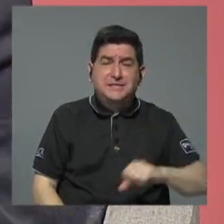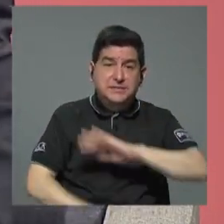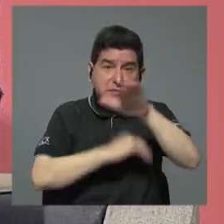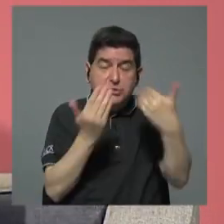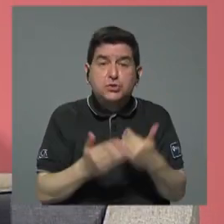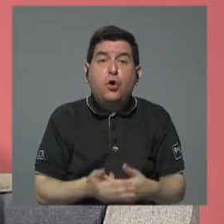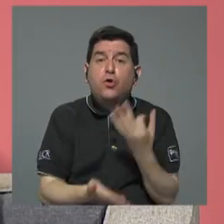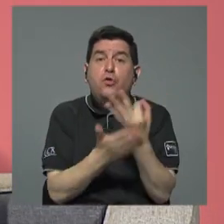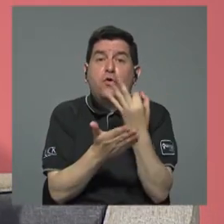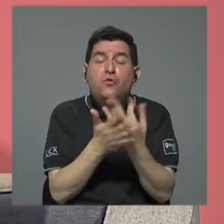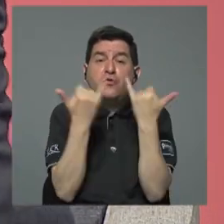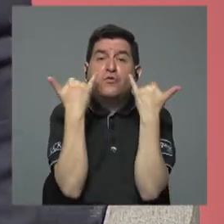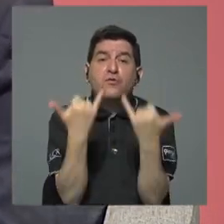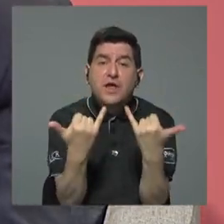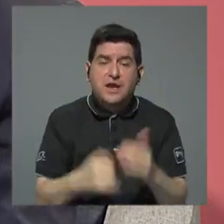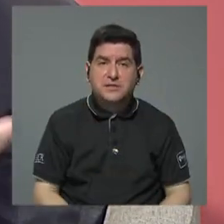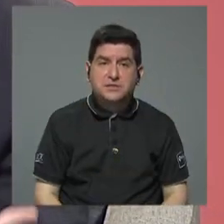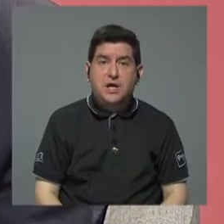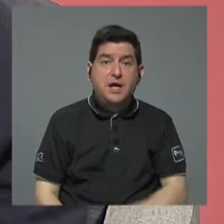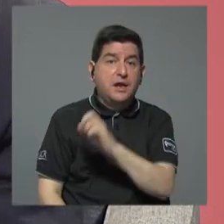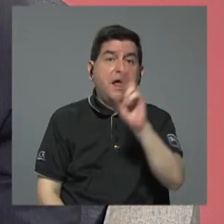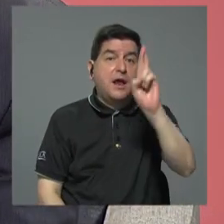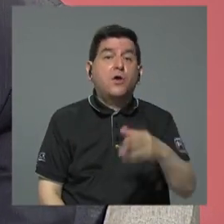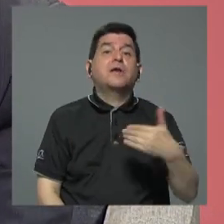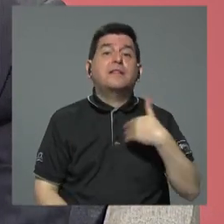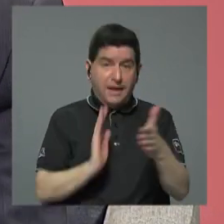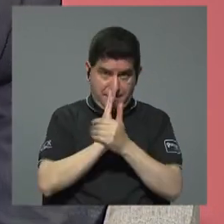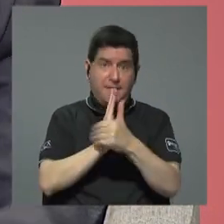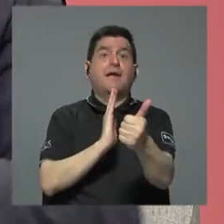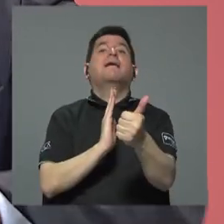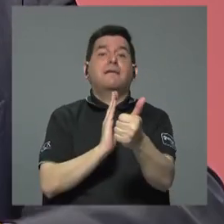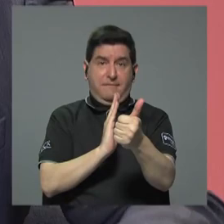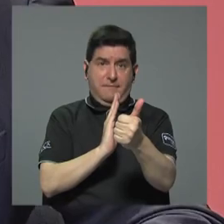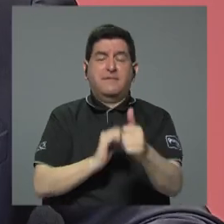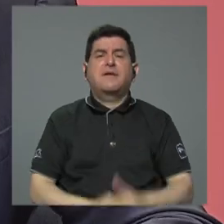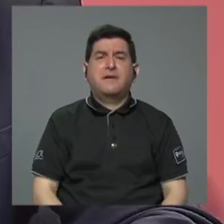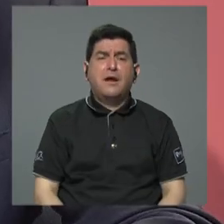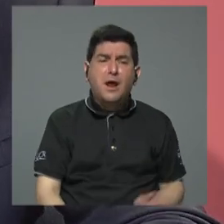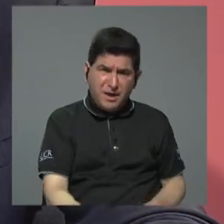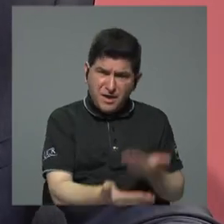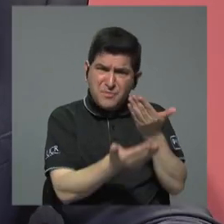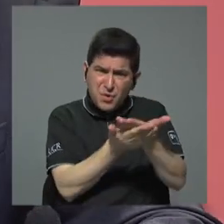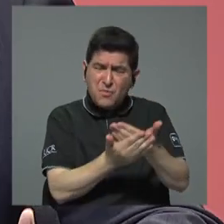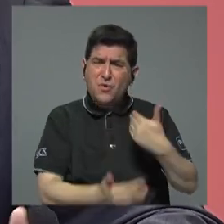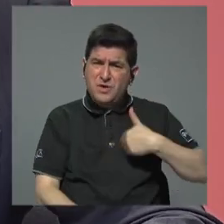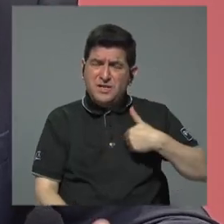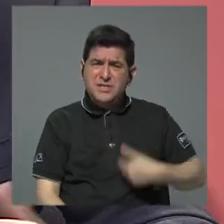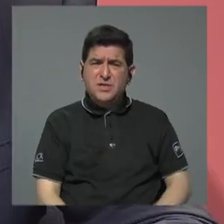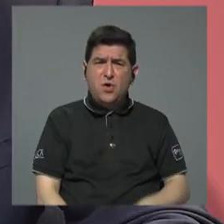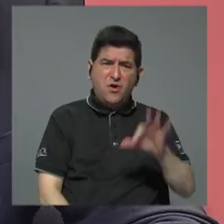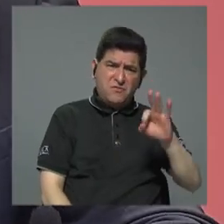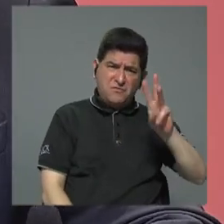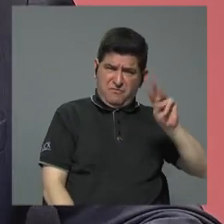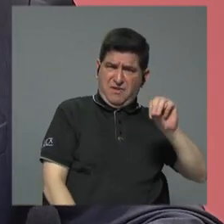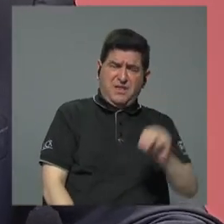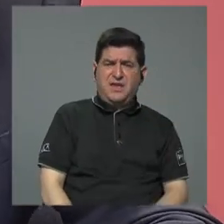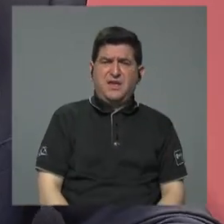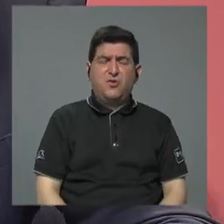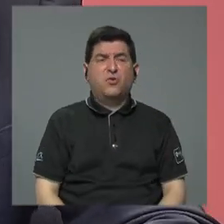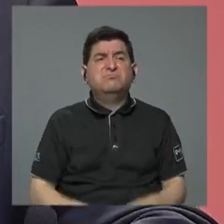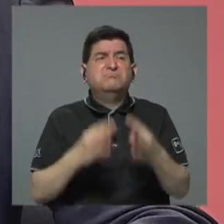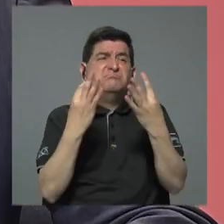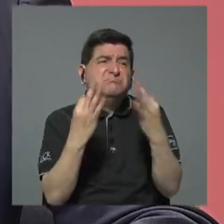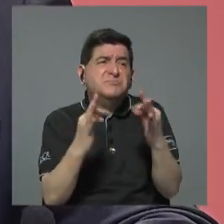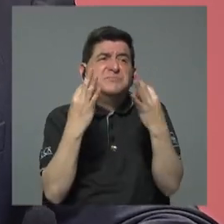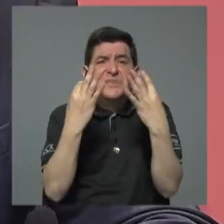lo que se está financiando es en lo que Costa Rica tiene potencial. Lo que nos propone el señor Malavasi es como que hagamos el